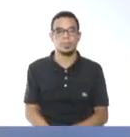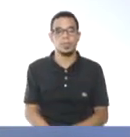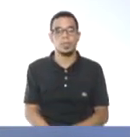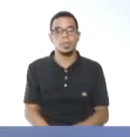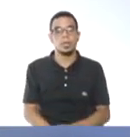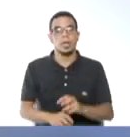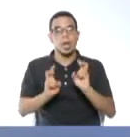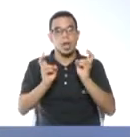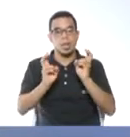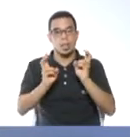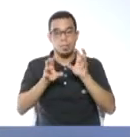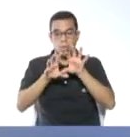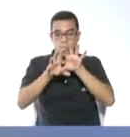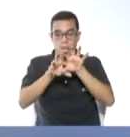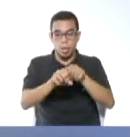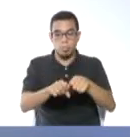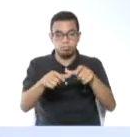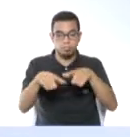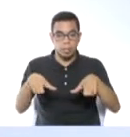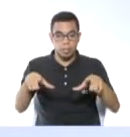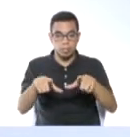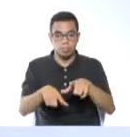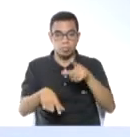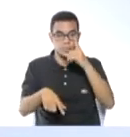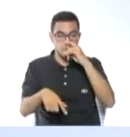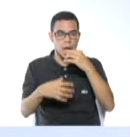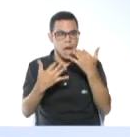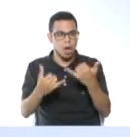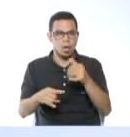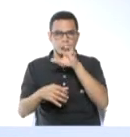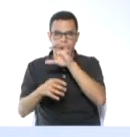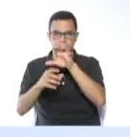historia, porque ahora estamos organizados en ciudades, en